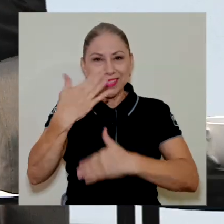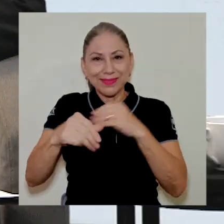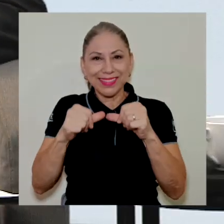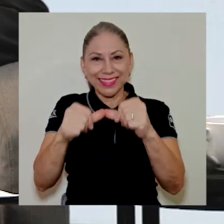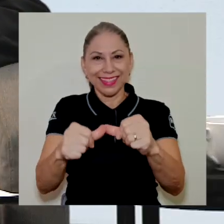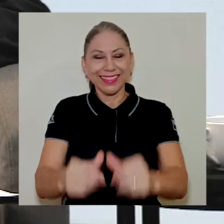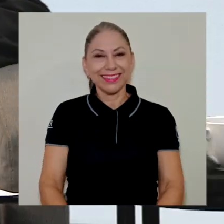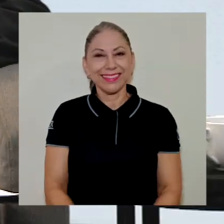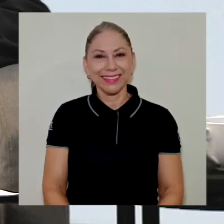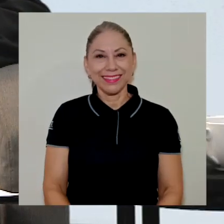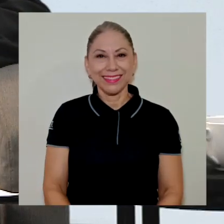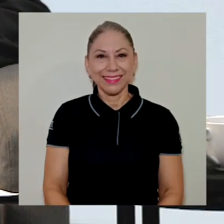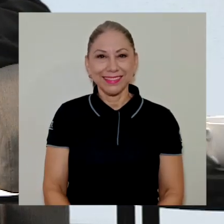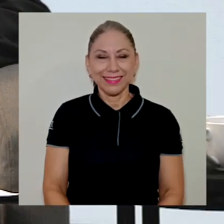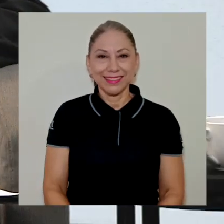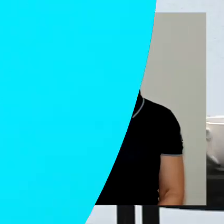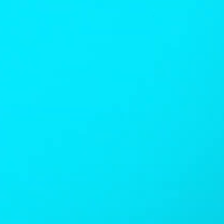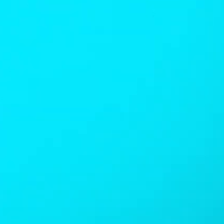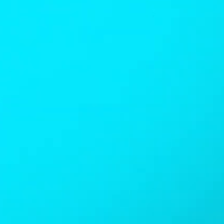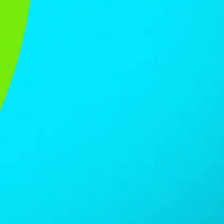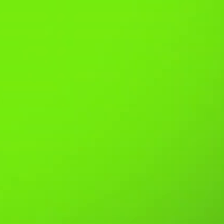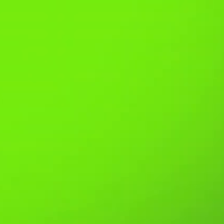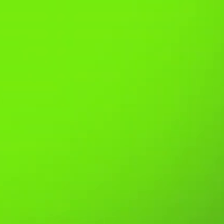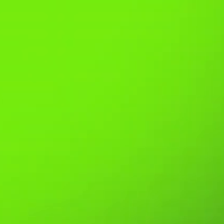pausa, ya regresamos.